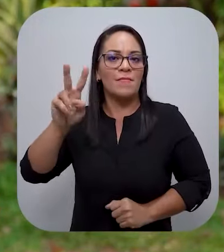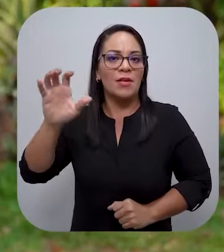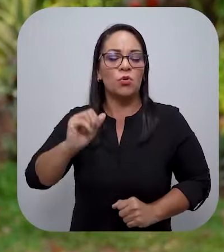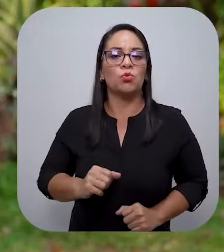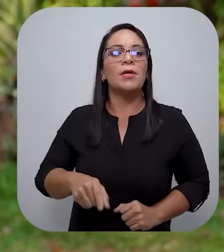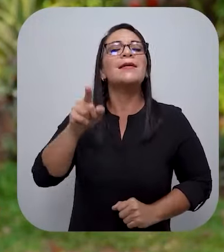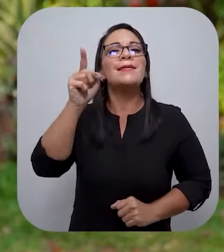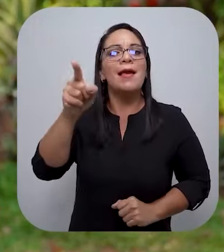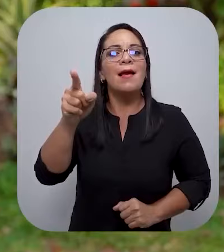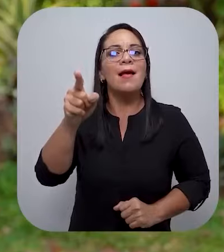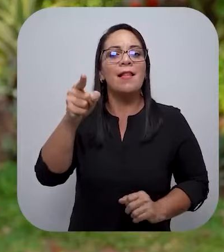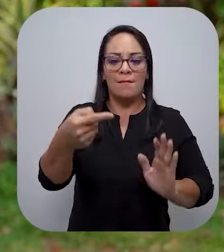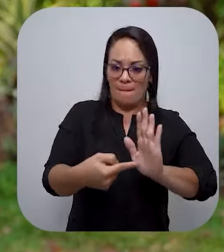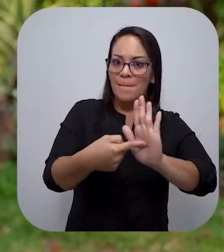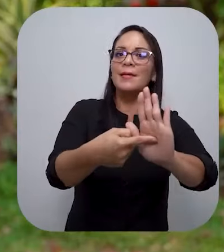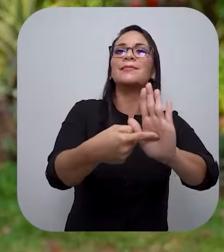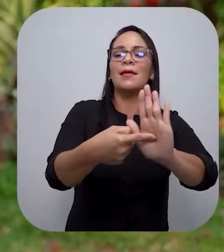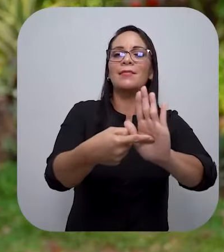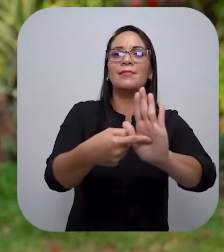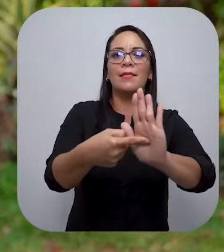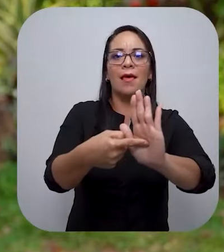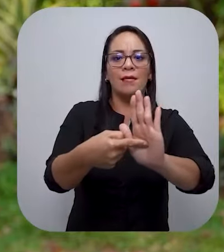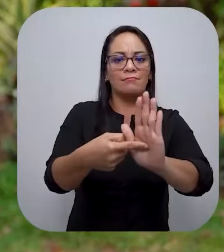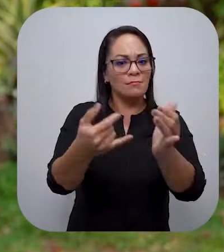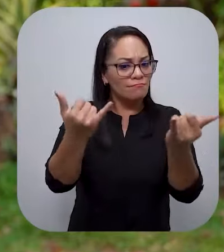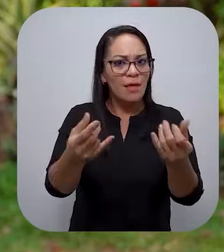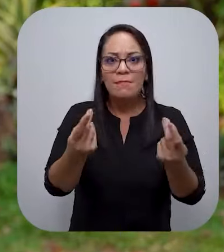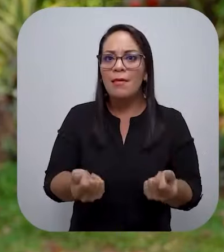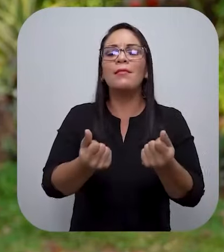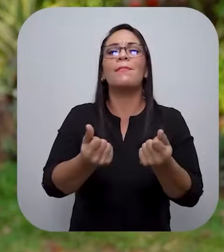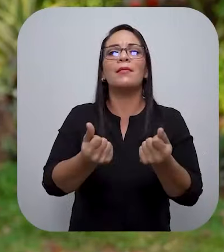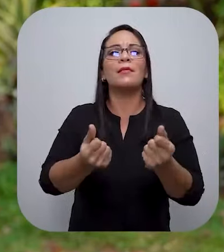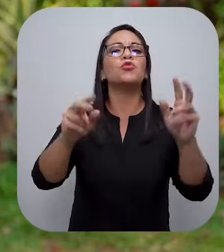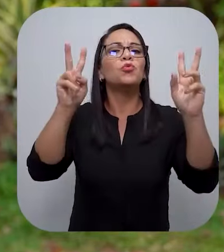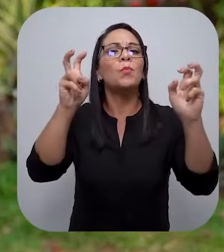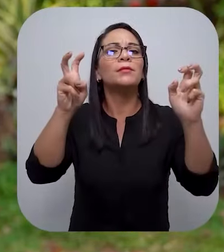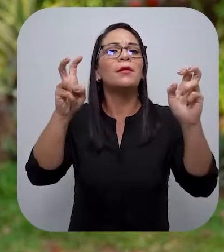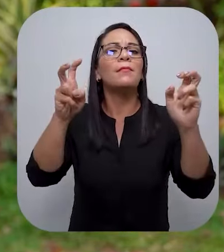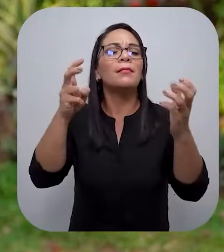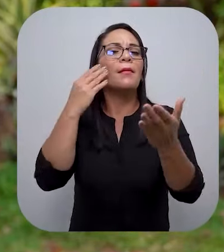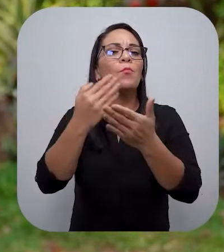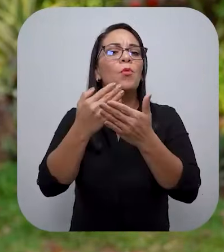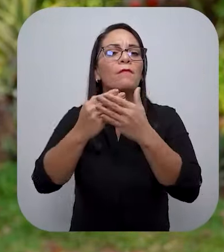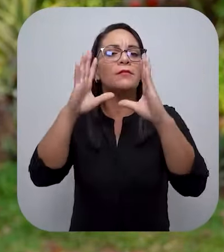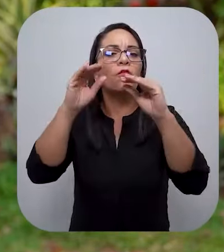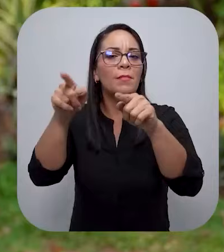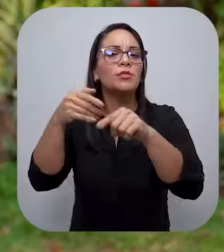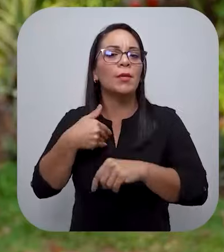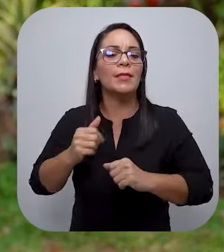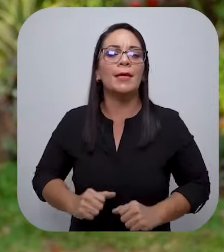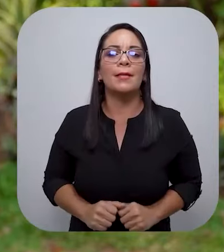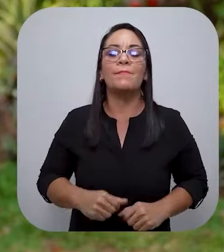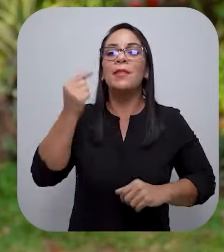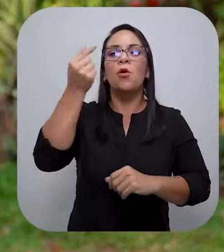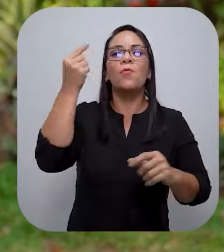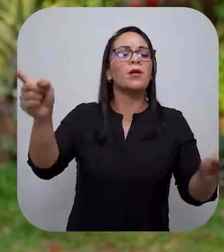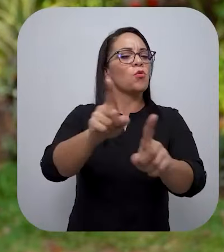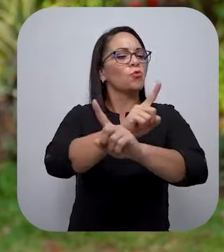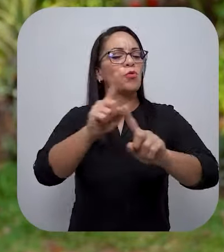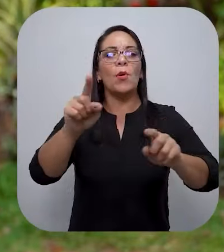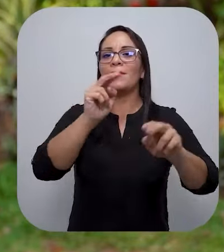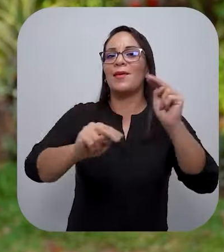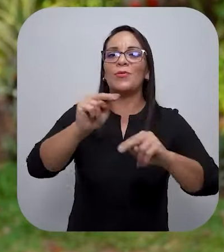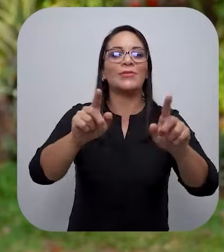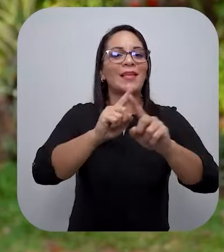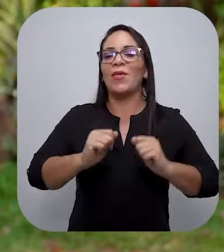presente de forma inmediata las supuestas pruebas de esa información que tiene el gobierno no ha